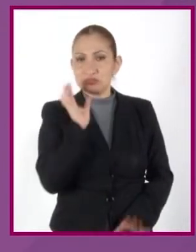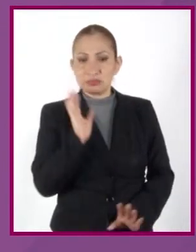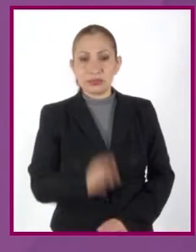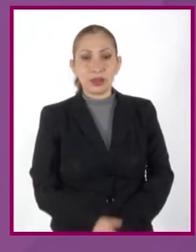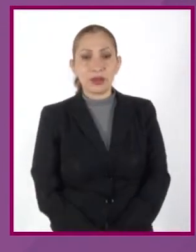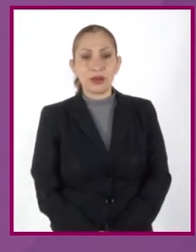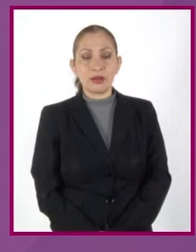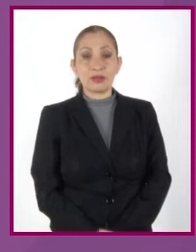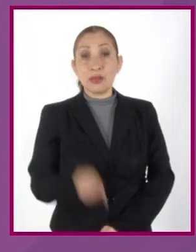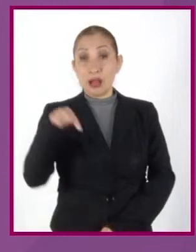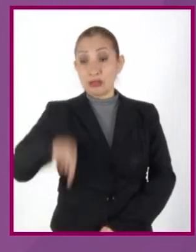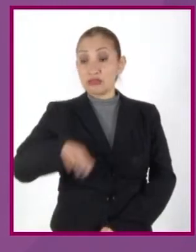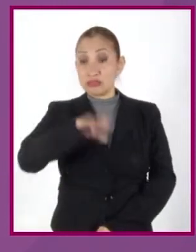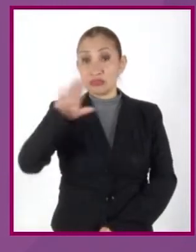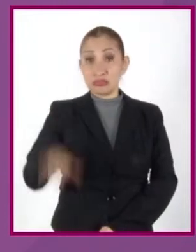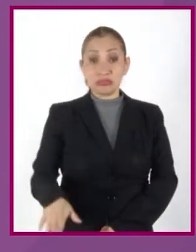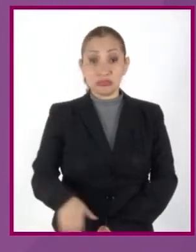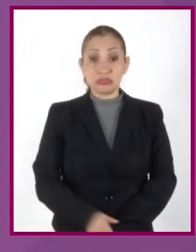Aquí se murió.